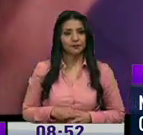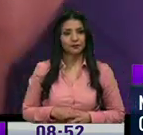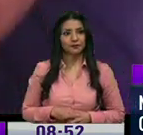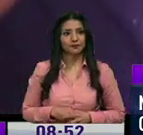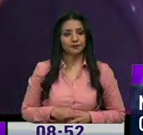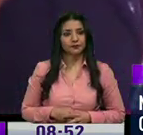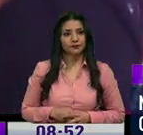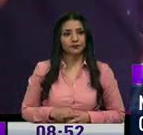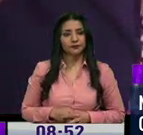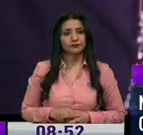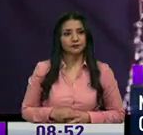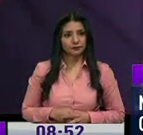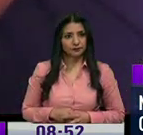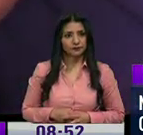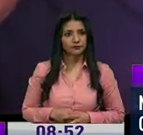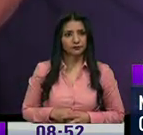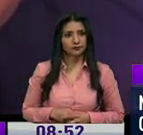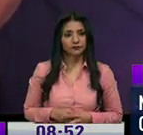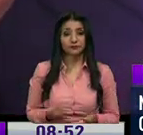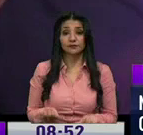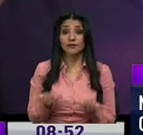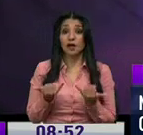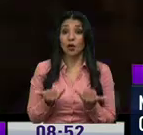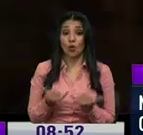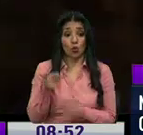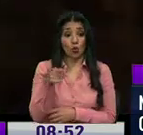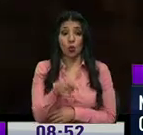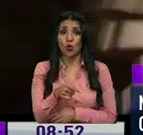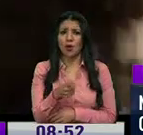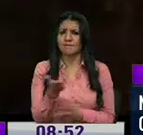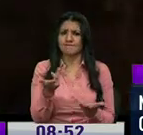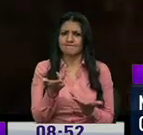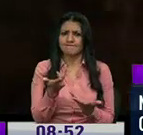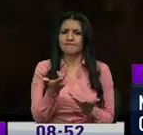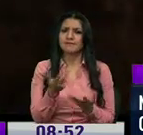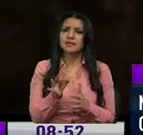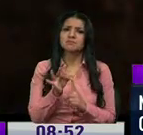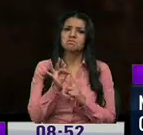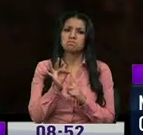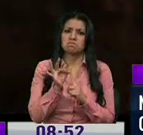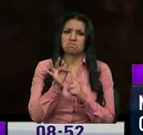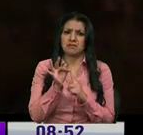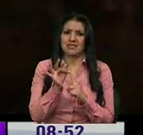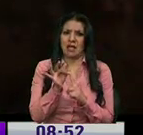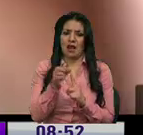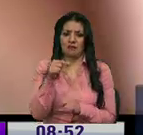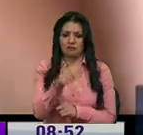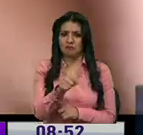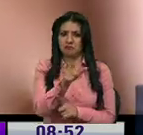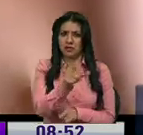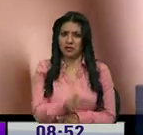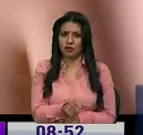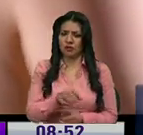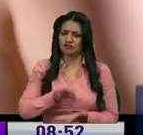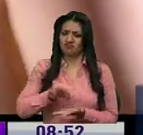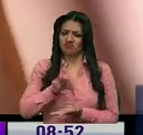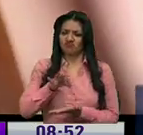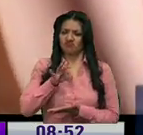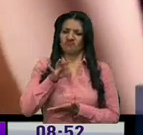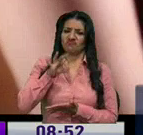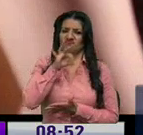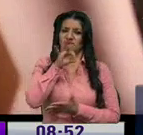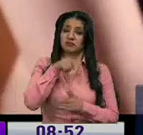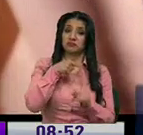Hemos realizado una ceremonia ritual para que el compañero tenga la energía positiva,